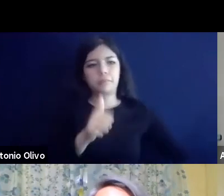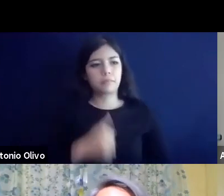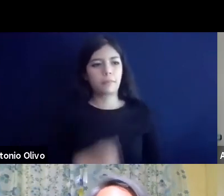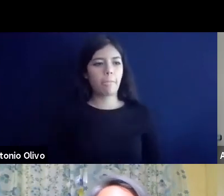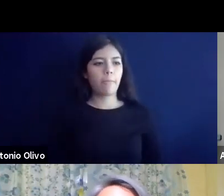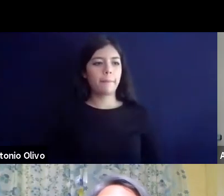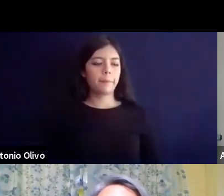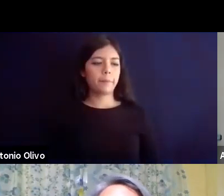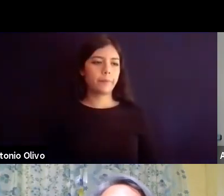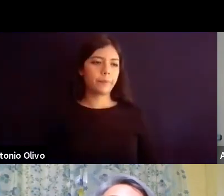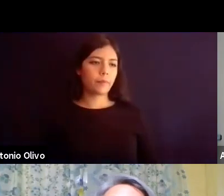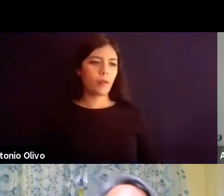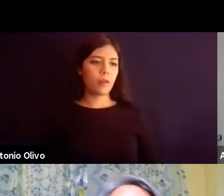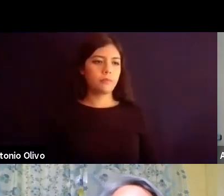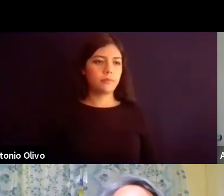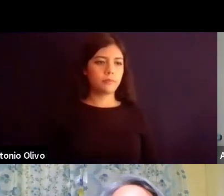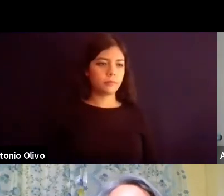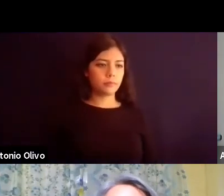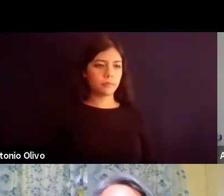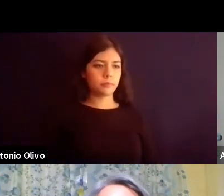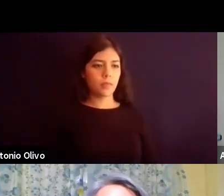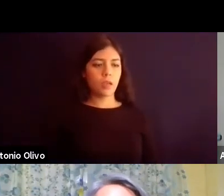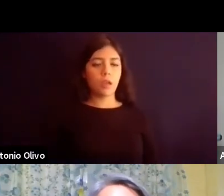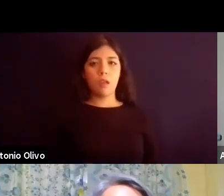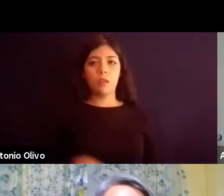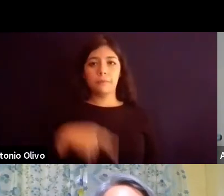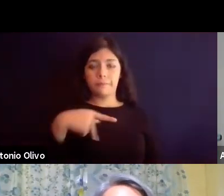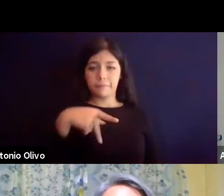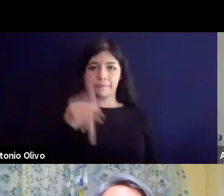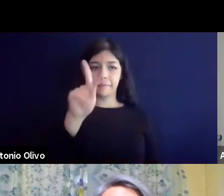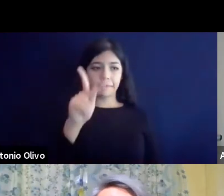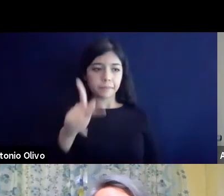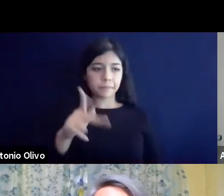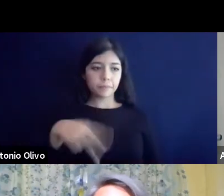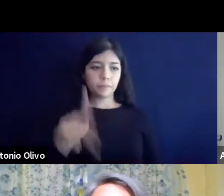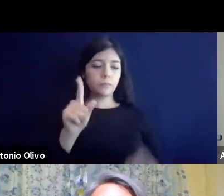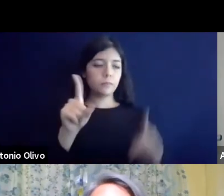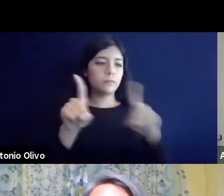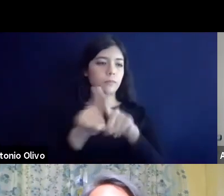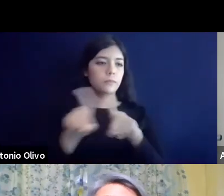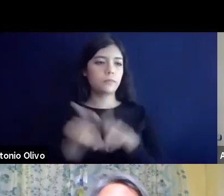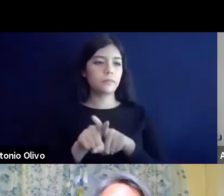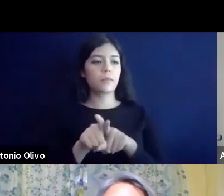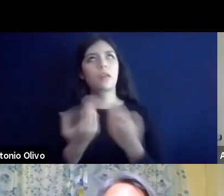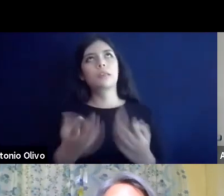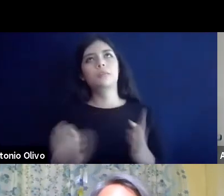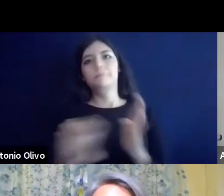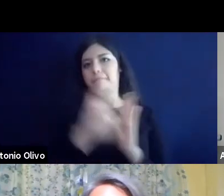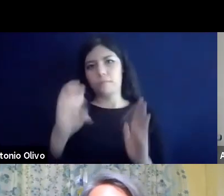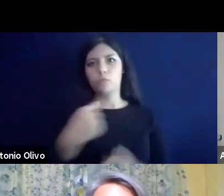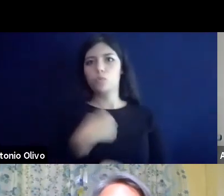Solamente comentarles que, bueno, aquí ya no fue tanto la discapacidad, sino la cuestión de género, que bueno, como